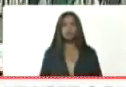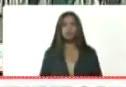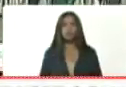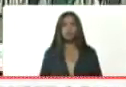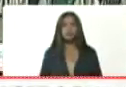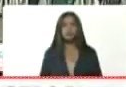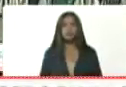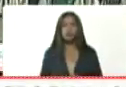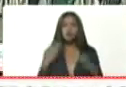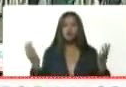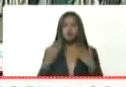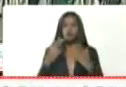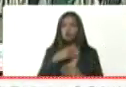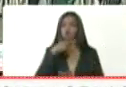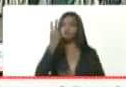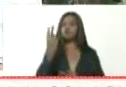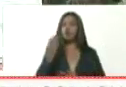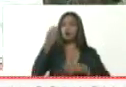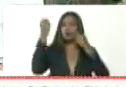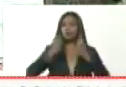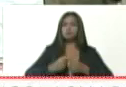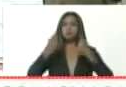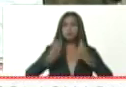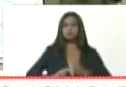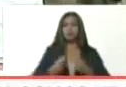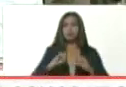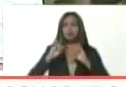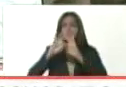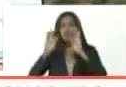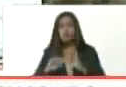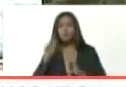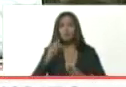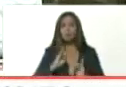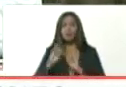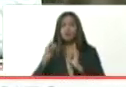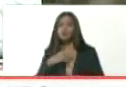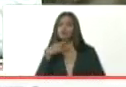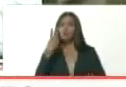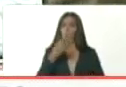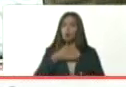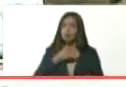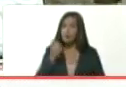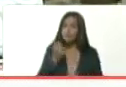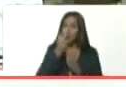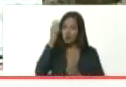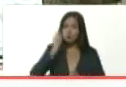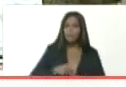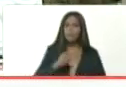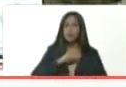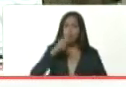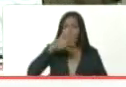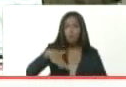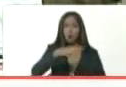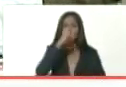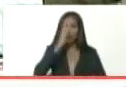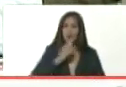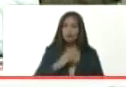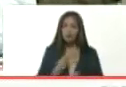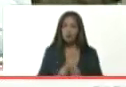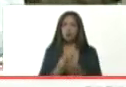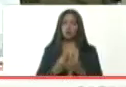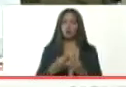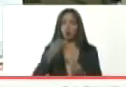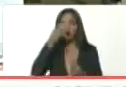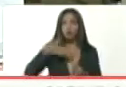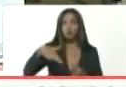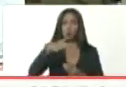y elevamos nuestra voz de protesta y elevamos nuestra voz de solidaridad con el pueblo de brasil con los pueblos